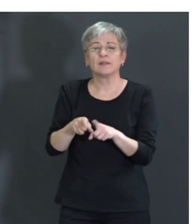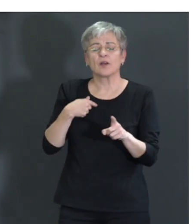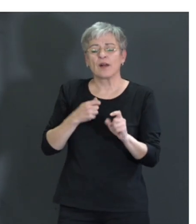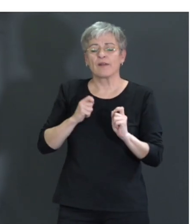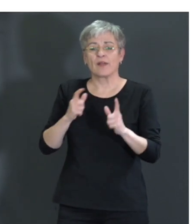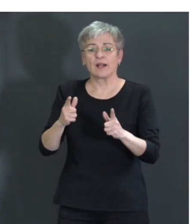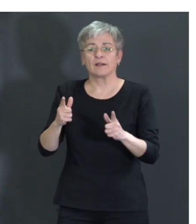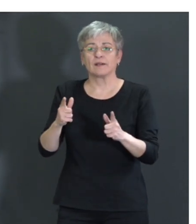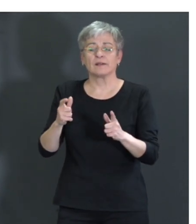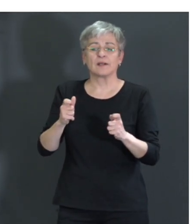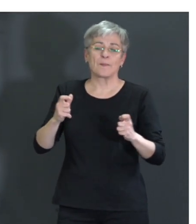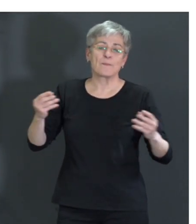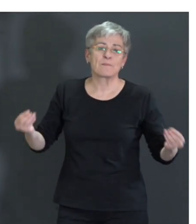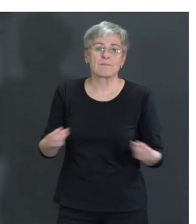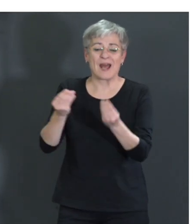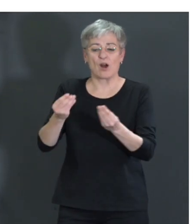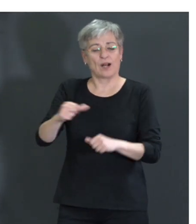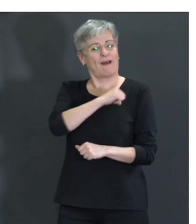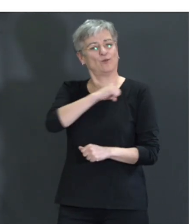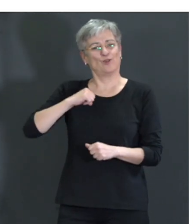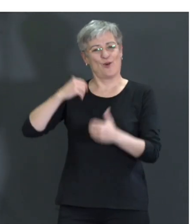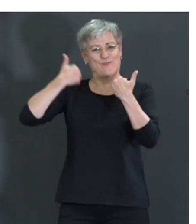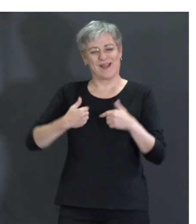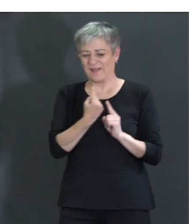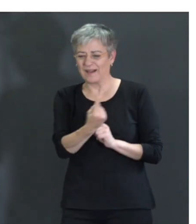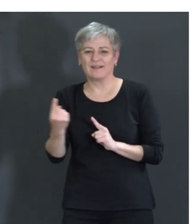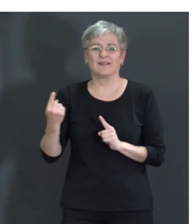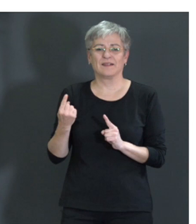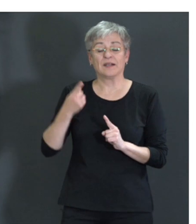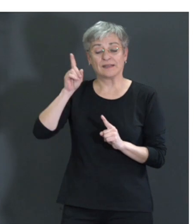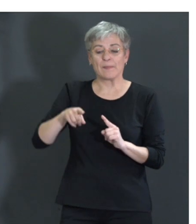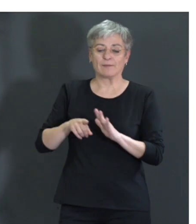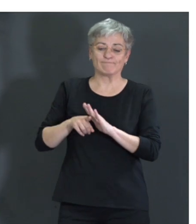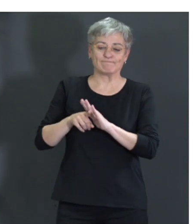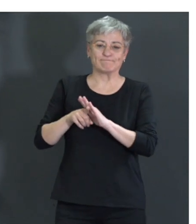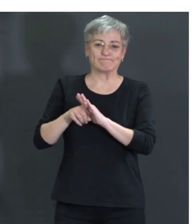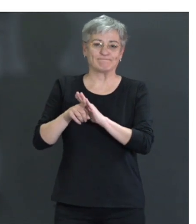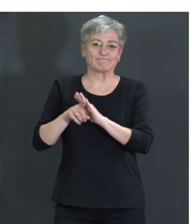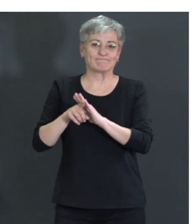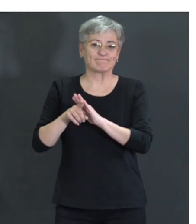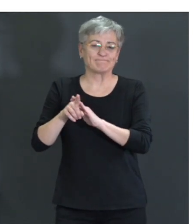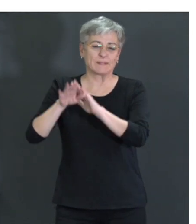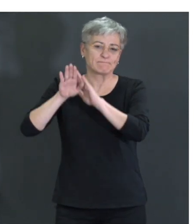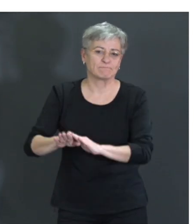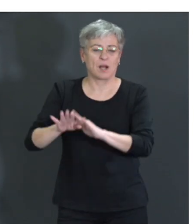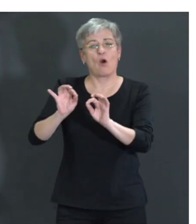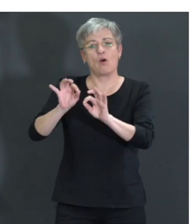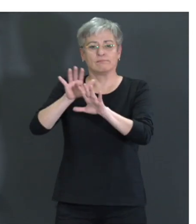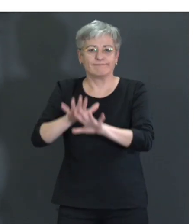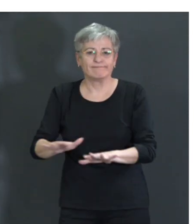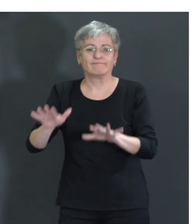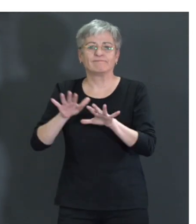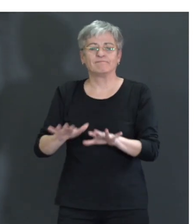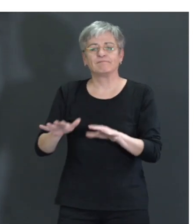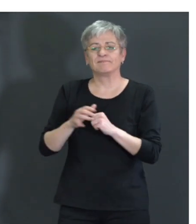manera también a mejorar la autonomía de las personas y a frenar el avance o el progreso del deterioro.